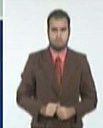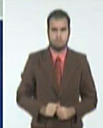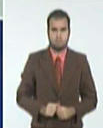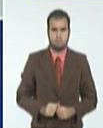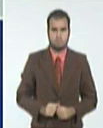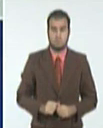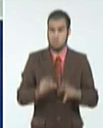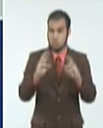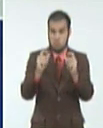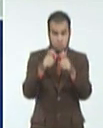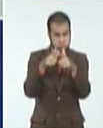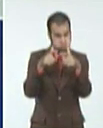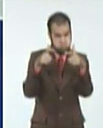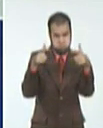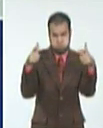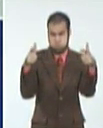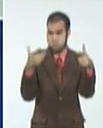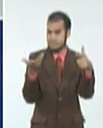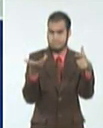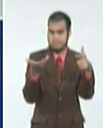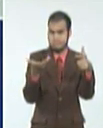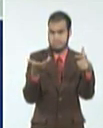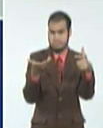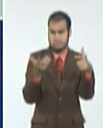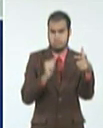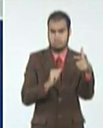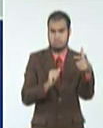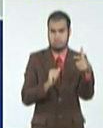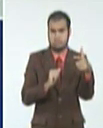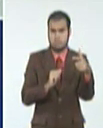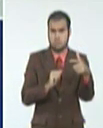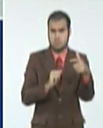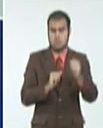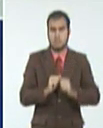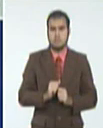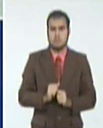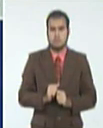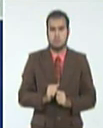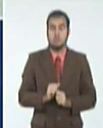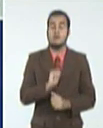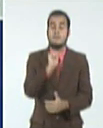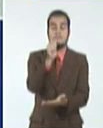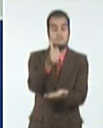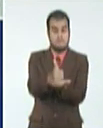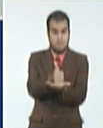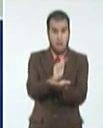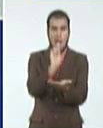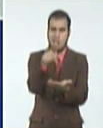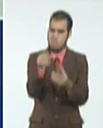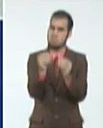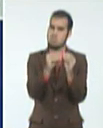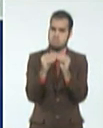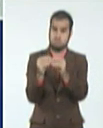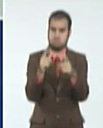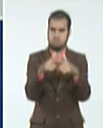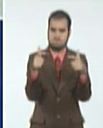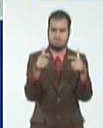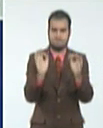elevadas, prácticamente se concentra mucho la transmisión en el municipio de Cienfuegos, que ayer